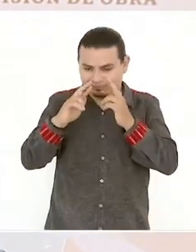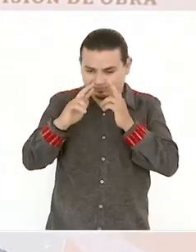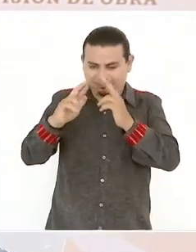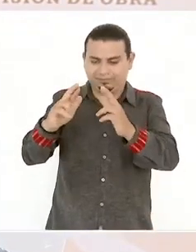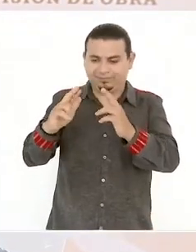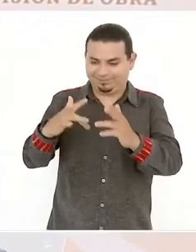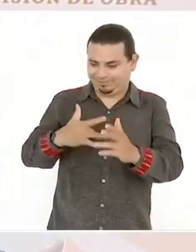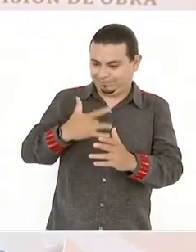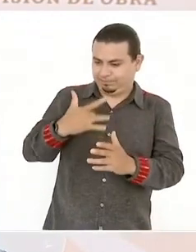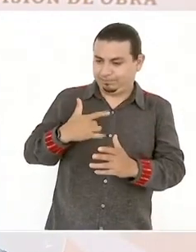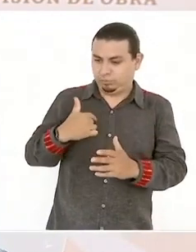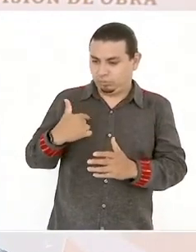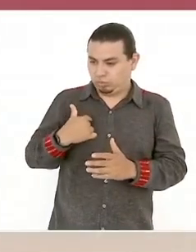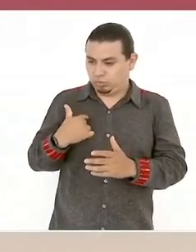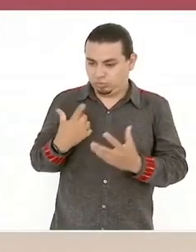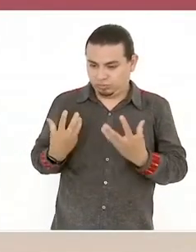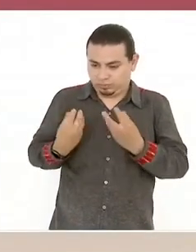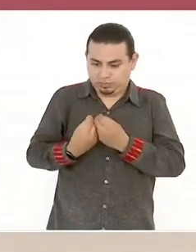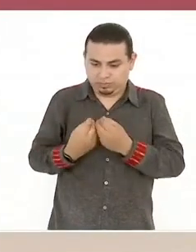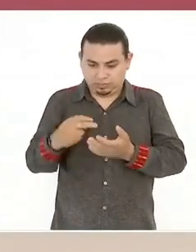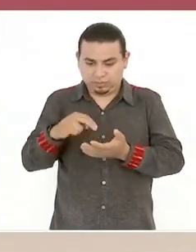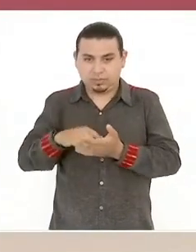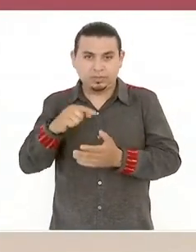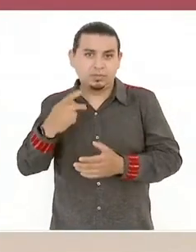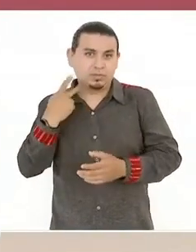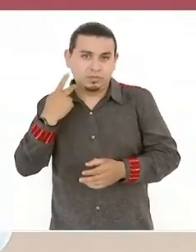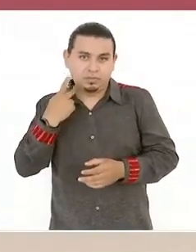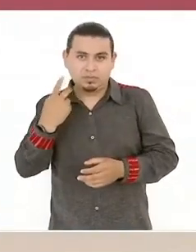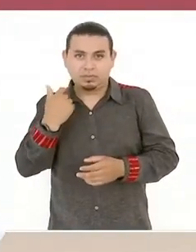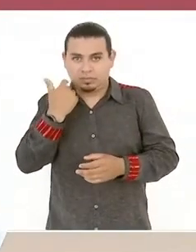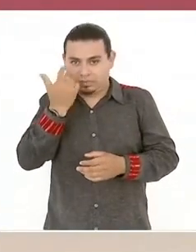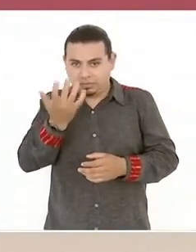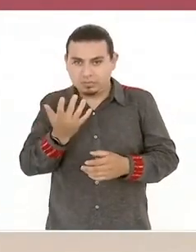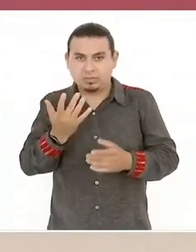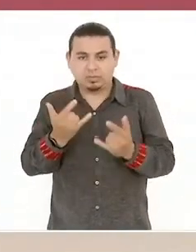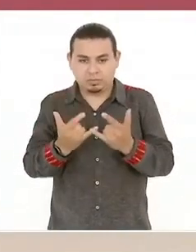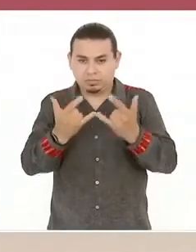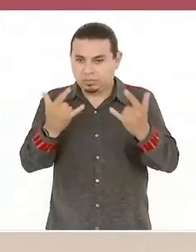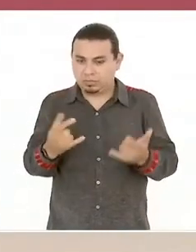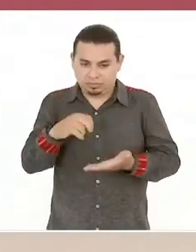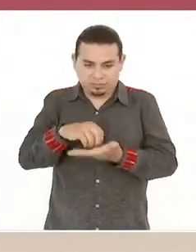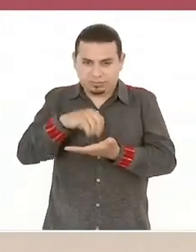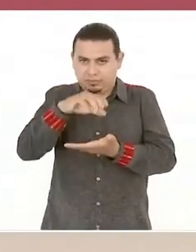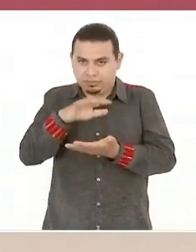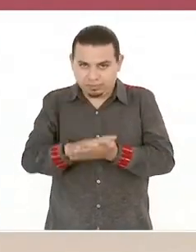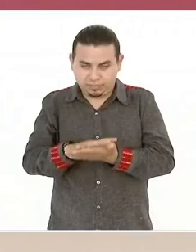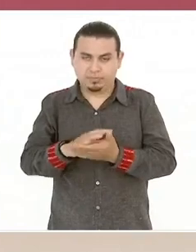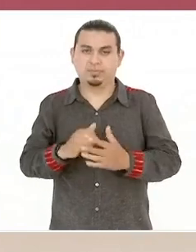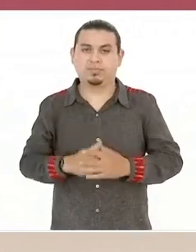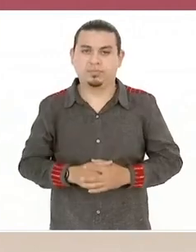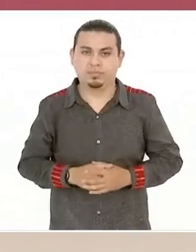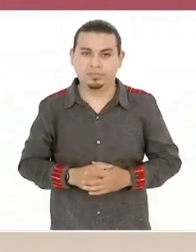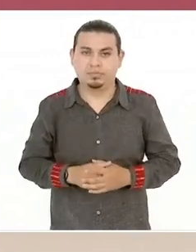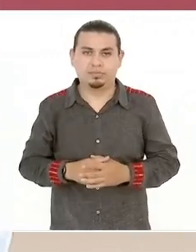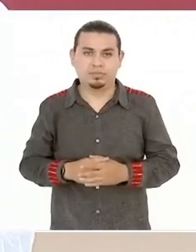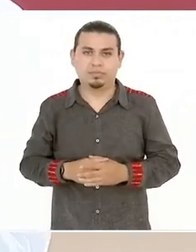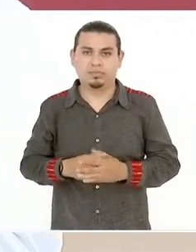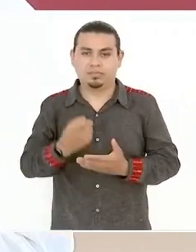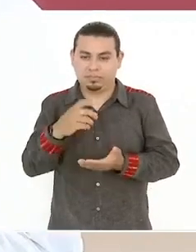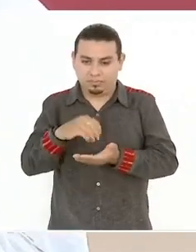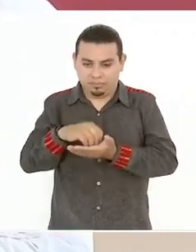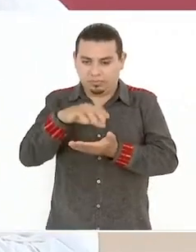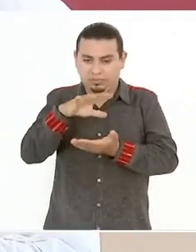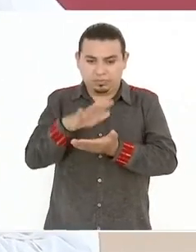privilegio, porque los que hacemos política queremos jugar la historia, presidente. Y jugar la historia